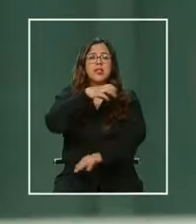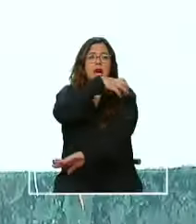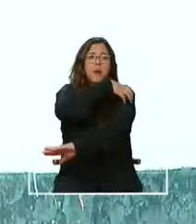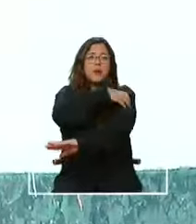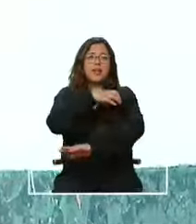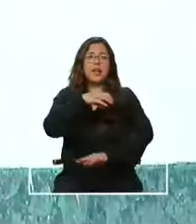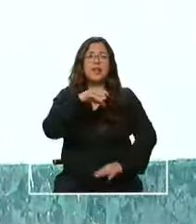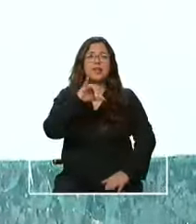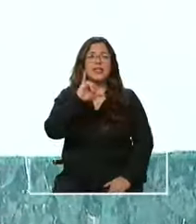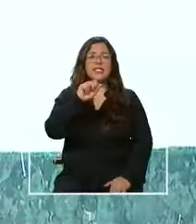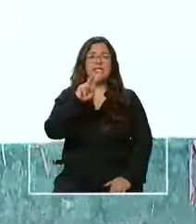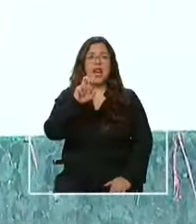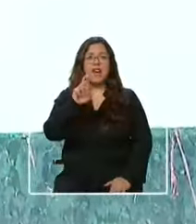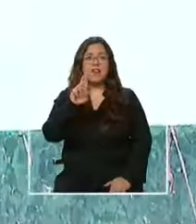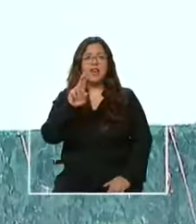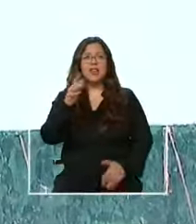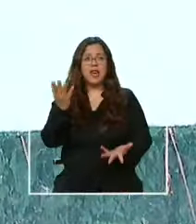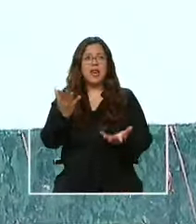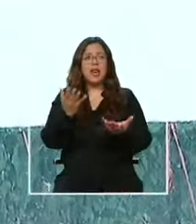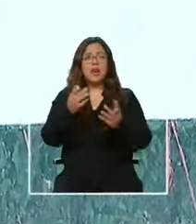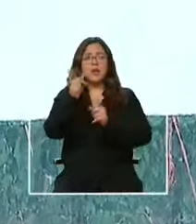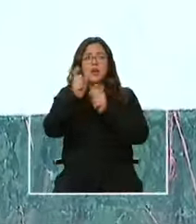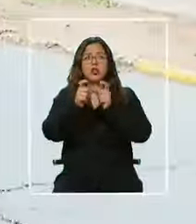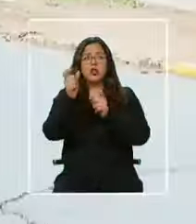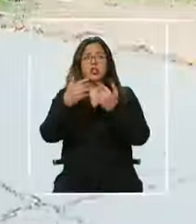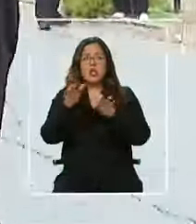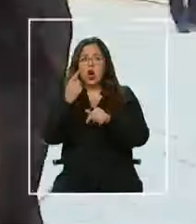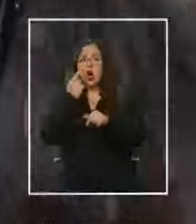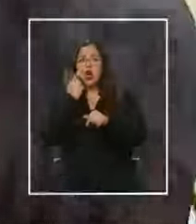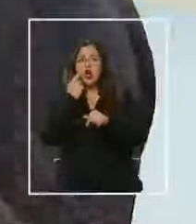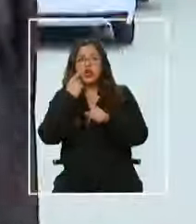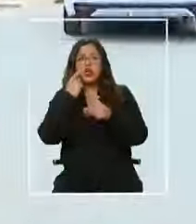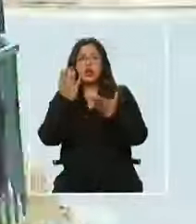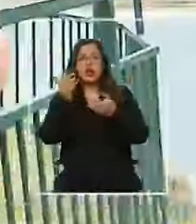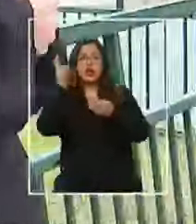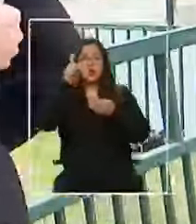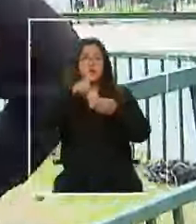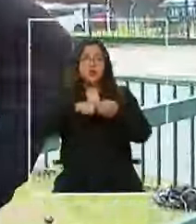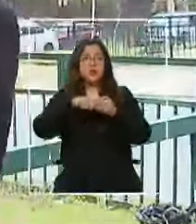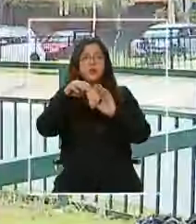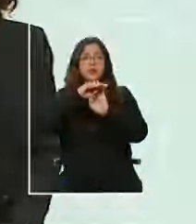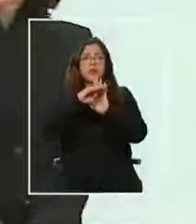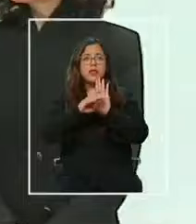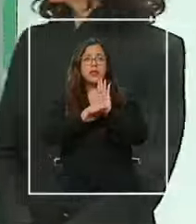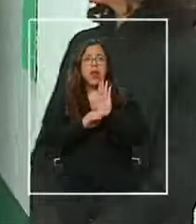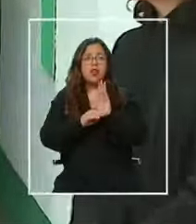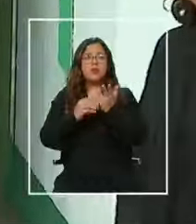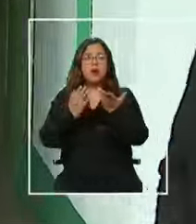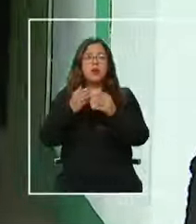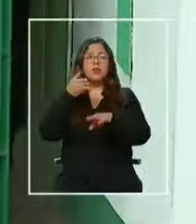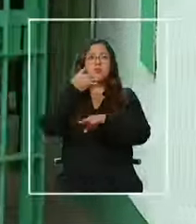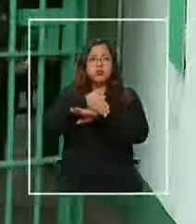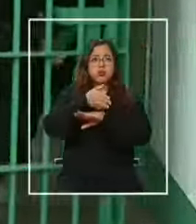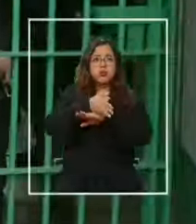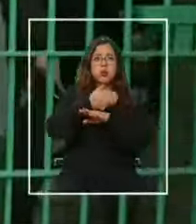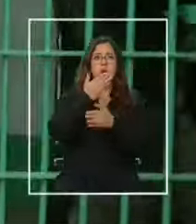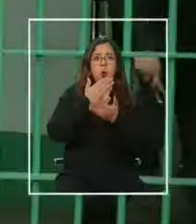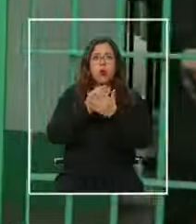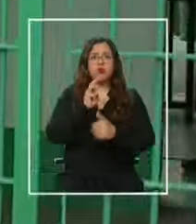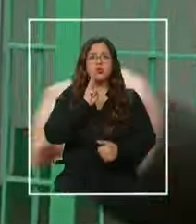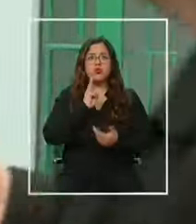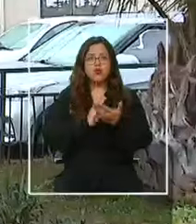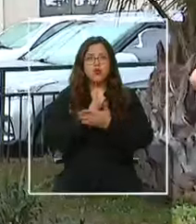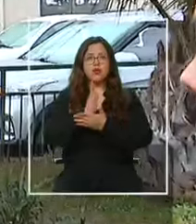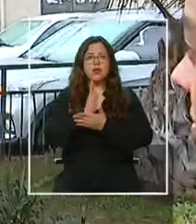en donde cercanos y reconocidos rostros del partido acudieron para inscribirse en el listado que permitirá visitarlo a partir de este